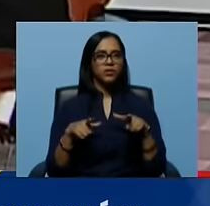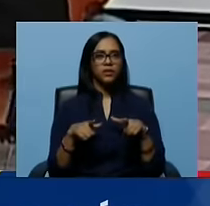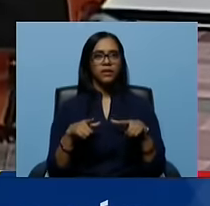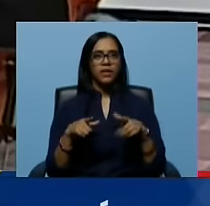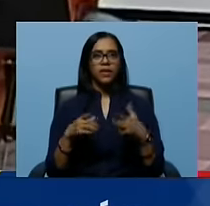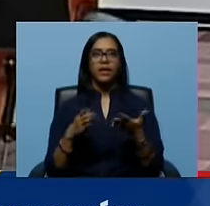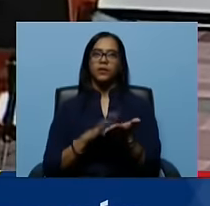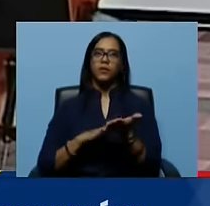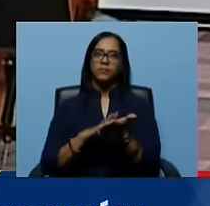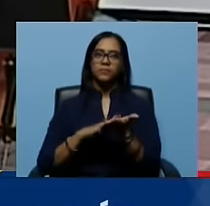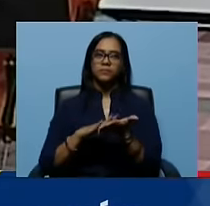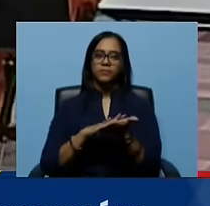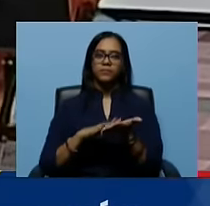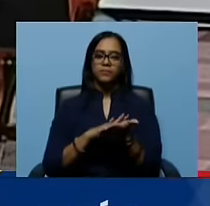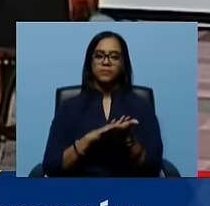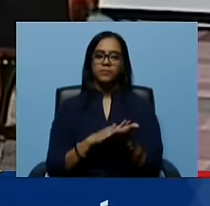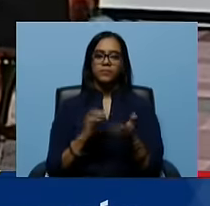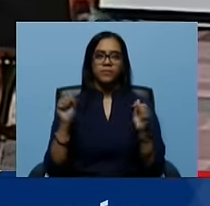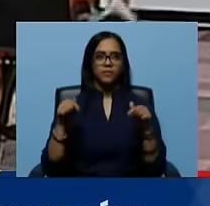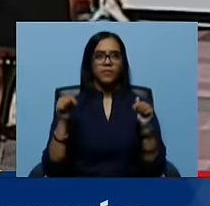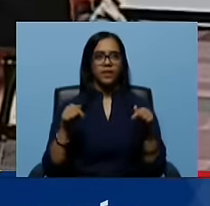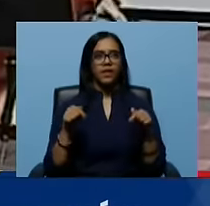la recuperación de esta